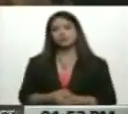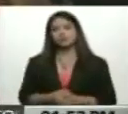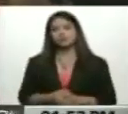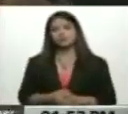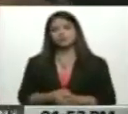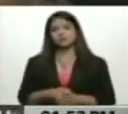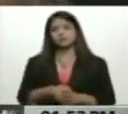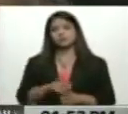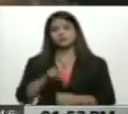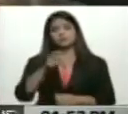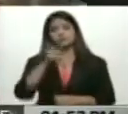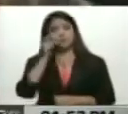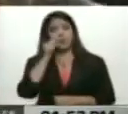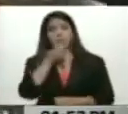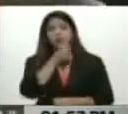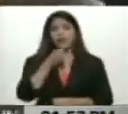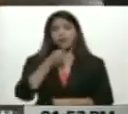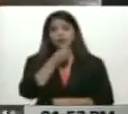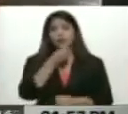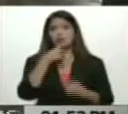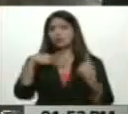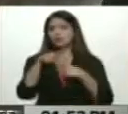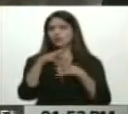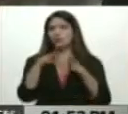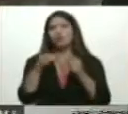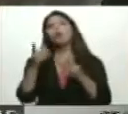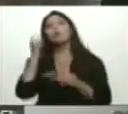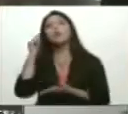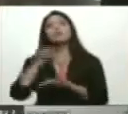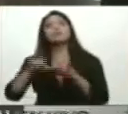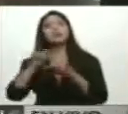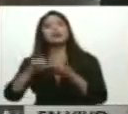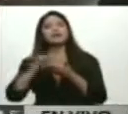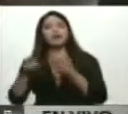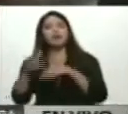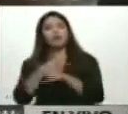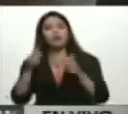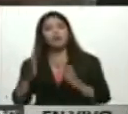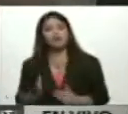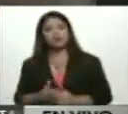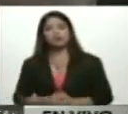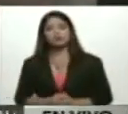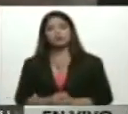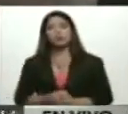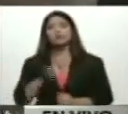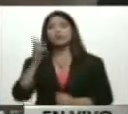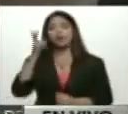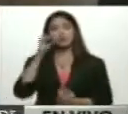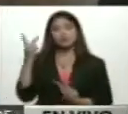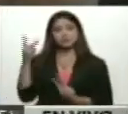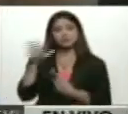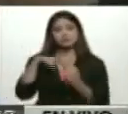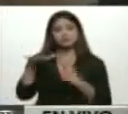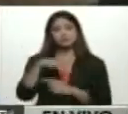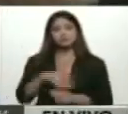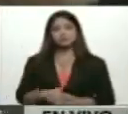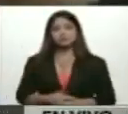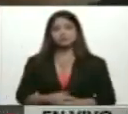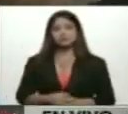allí acompañando la secretaria general de gobierno y escuchamos las palabras